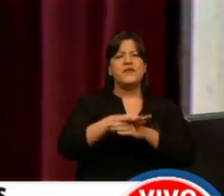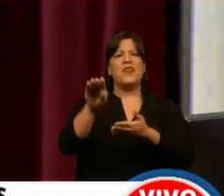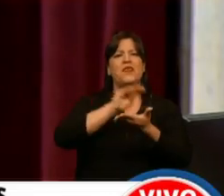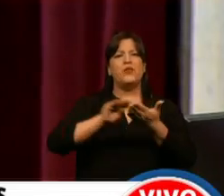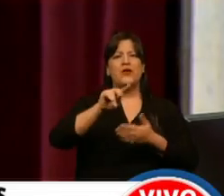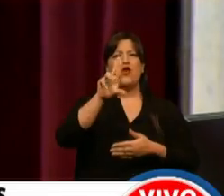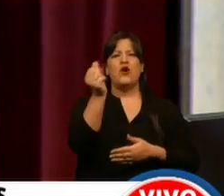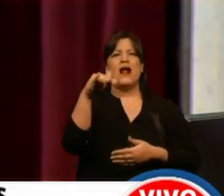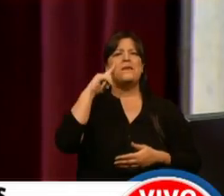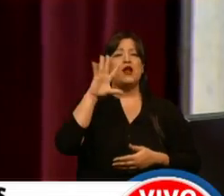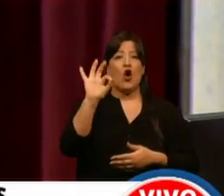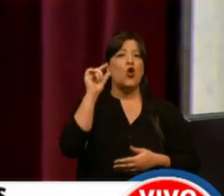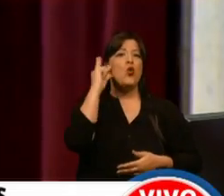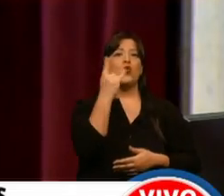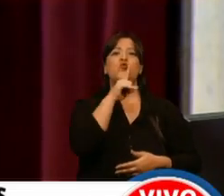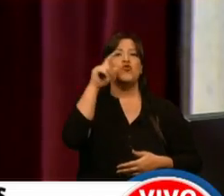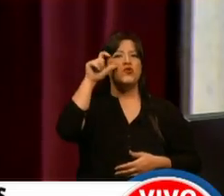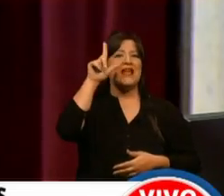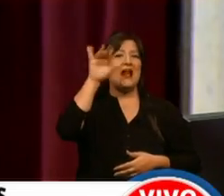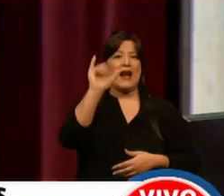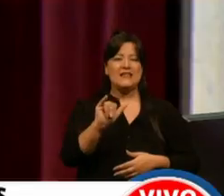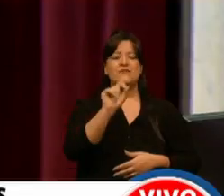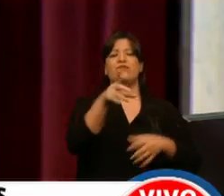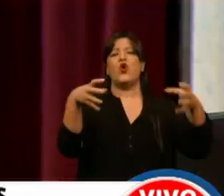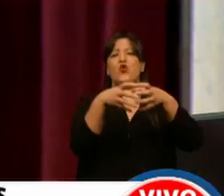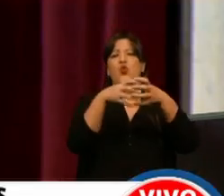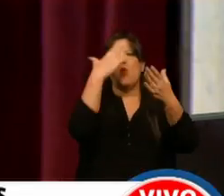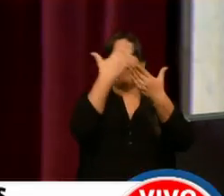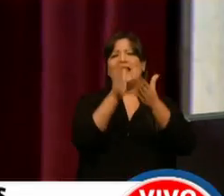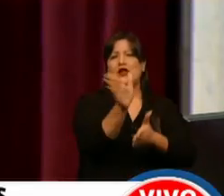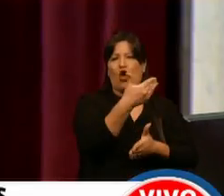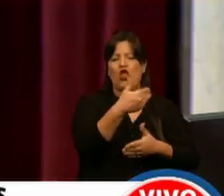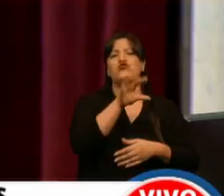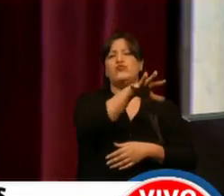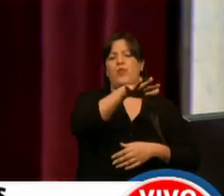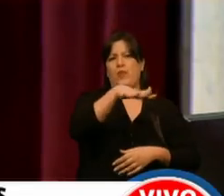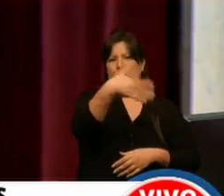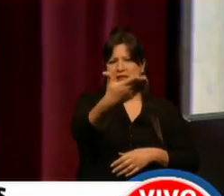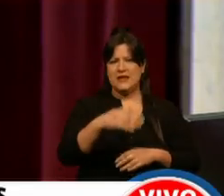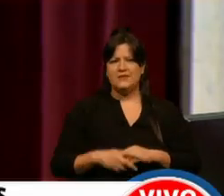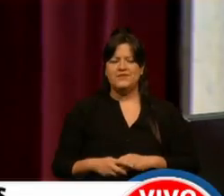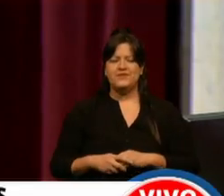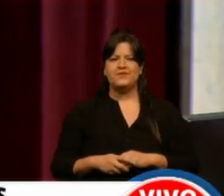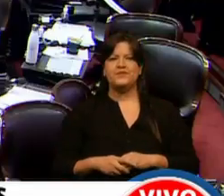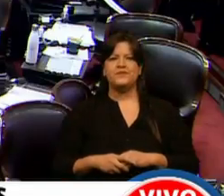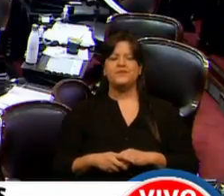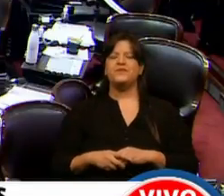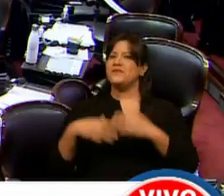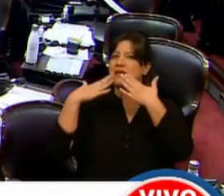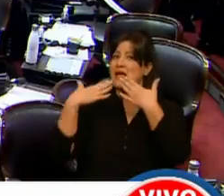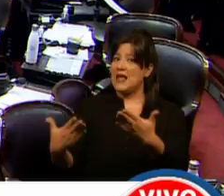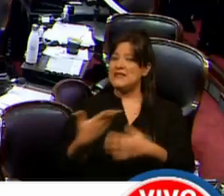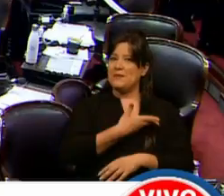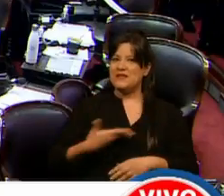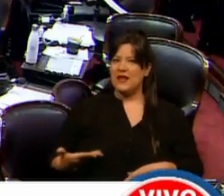diputado ramiro gutiérrez frente de todos provincia buenos aires muchas gracias